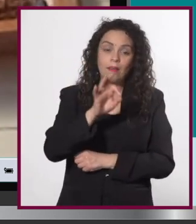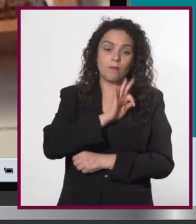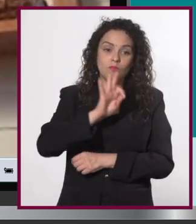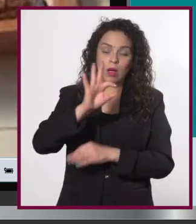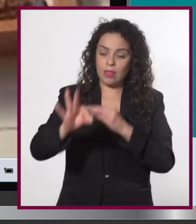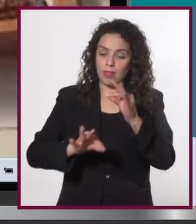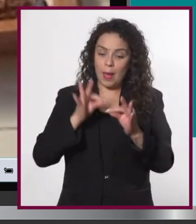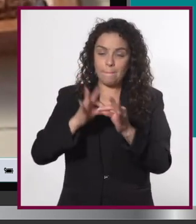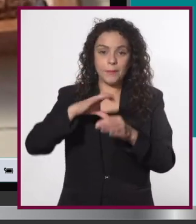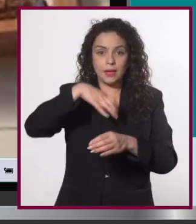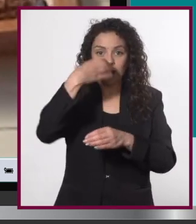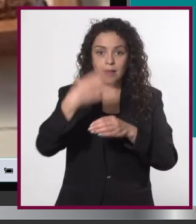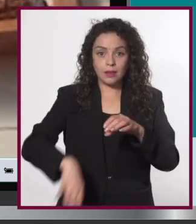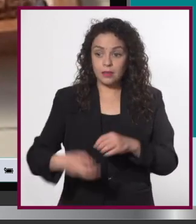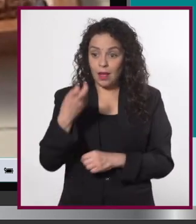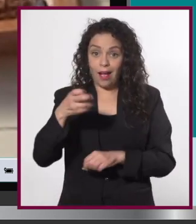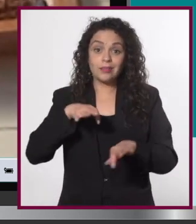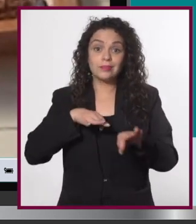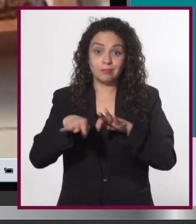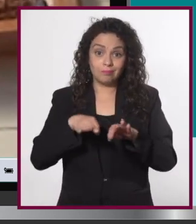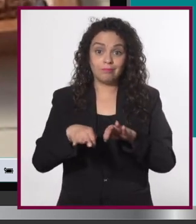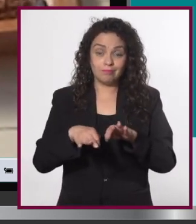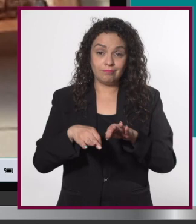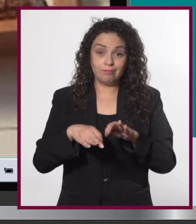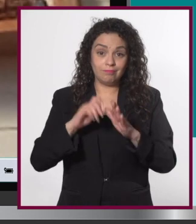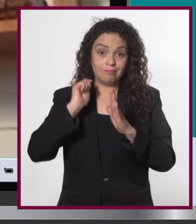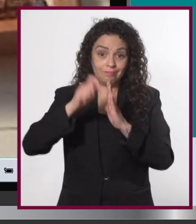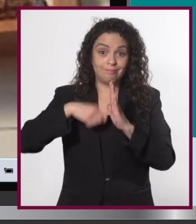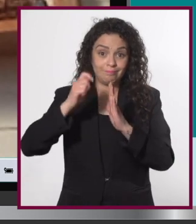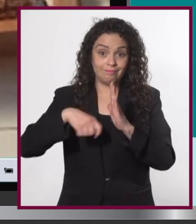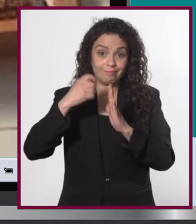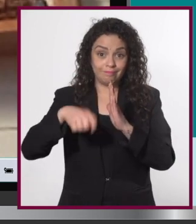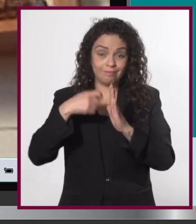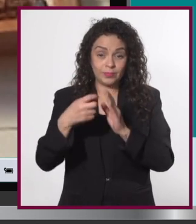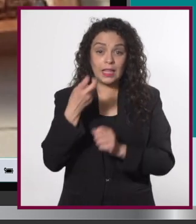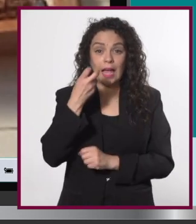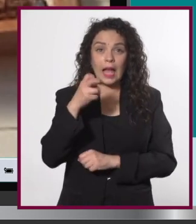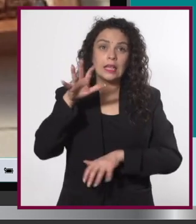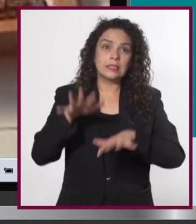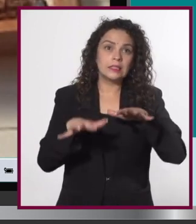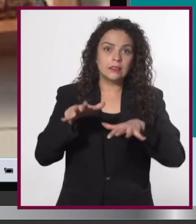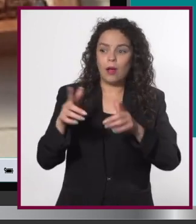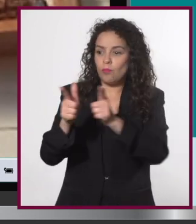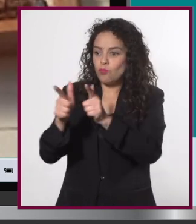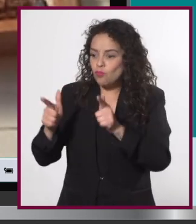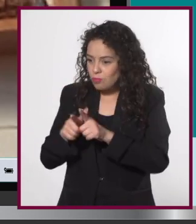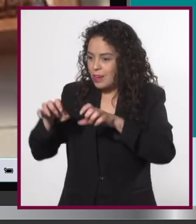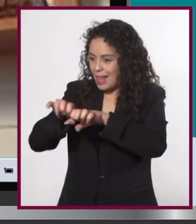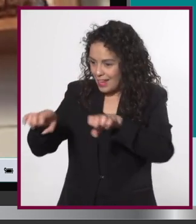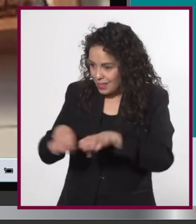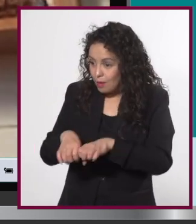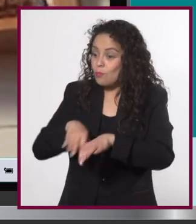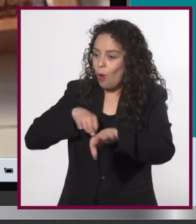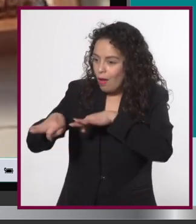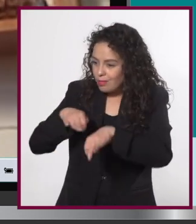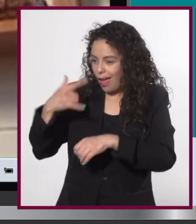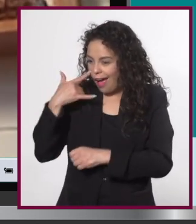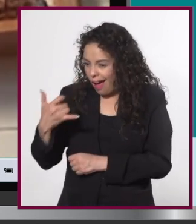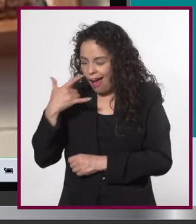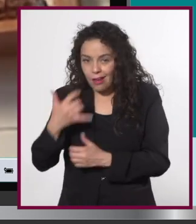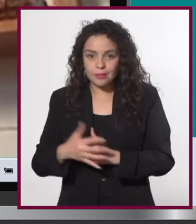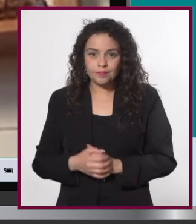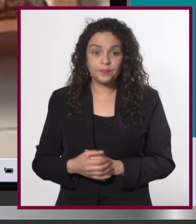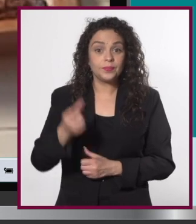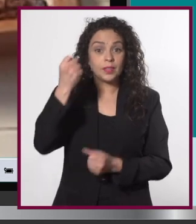¿no? Concluir con ese trabajo. A veces esos trabajos se hacen de manera grupal, en equipo, y hay